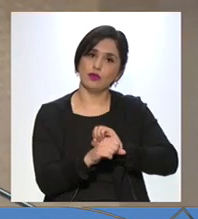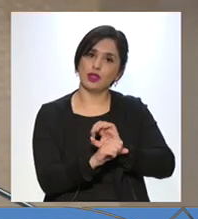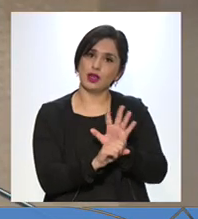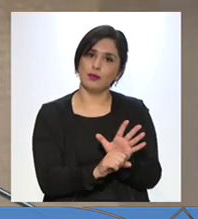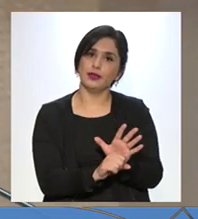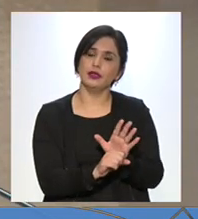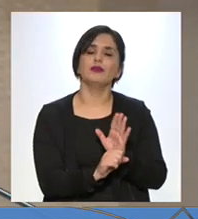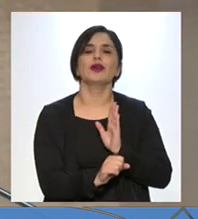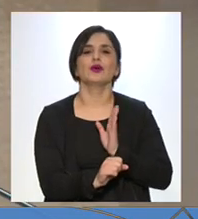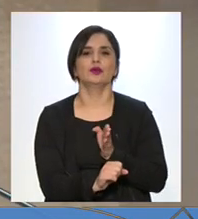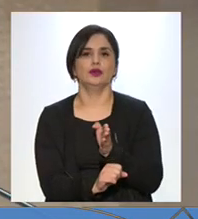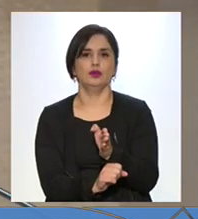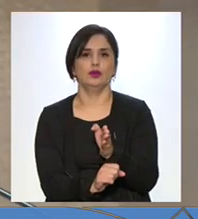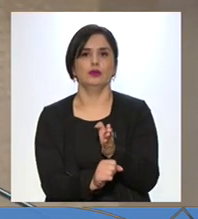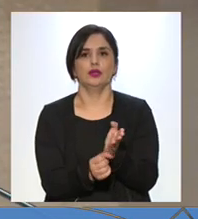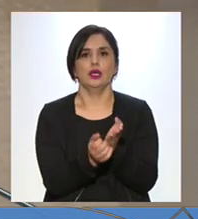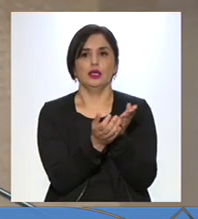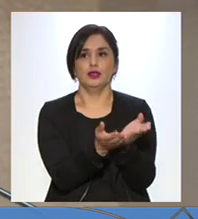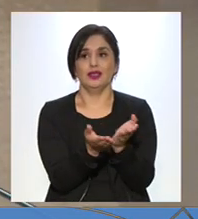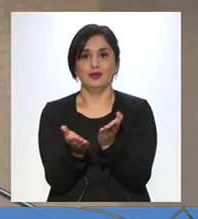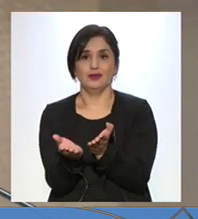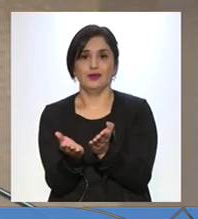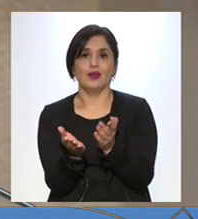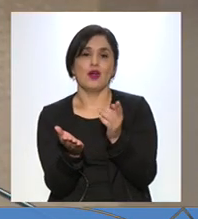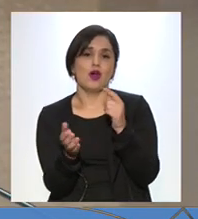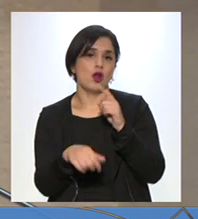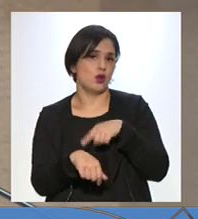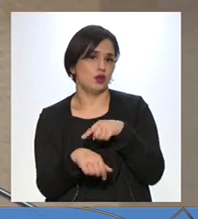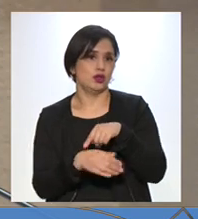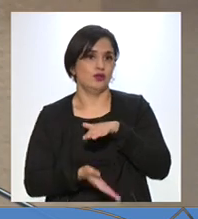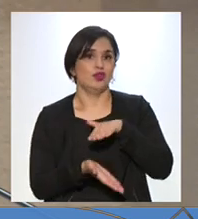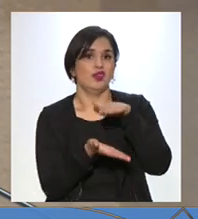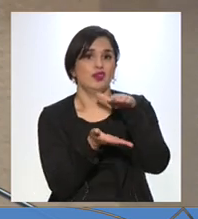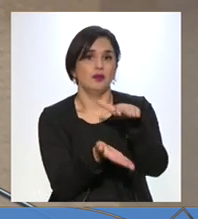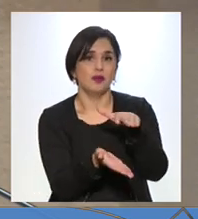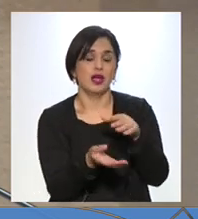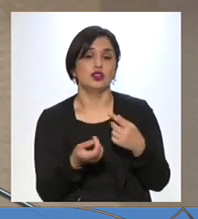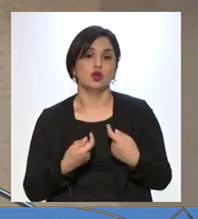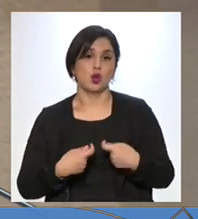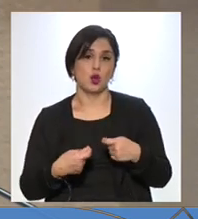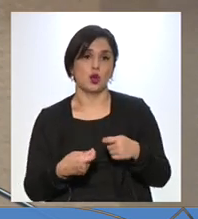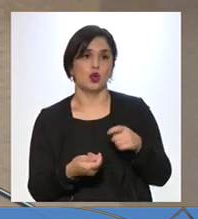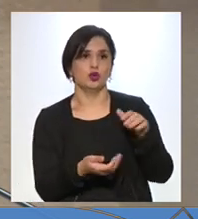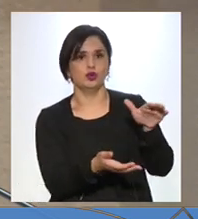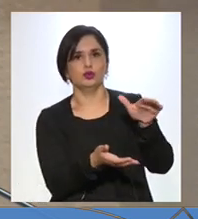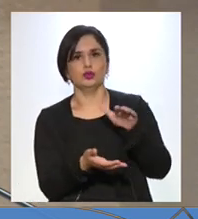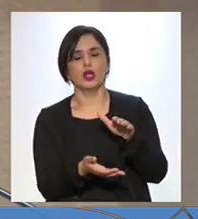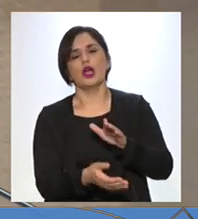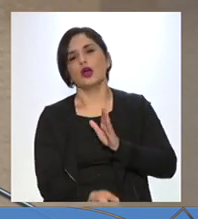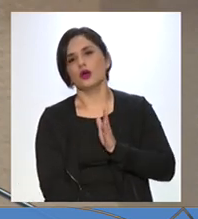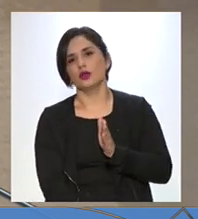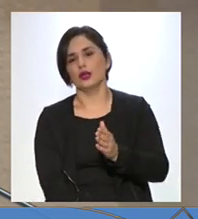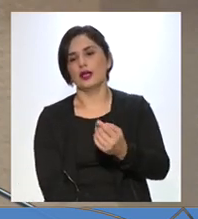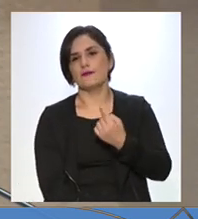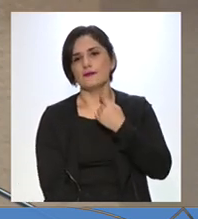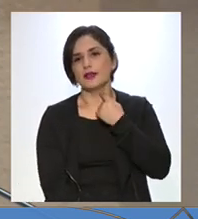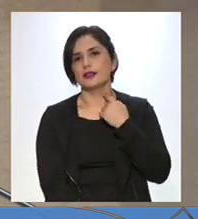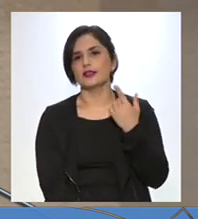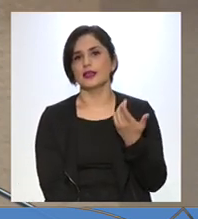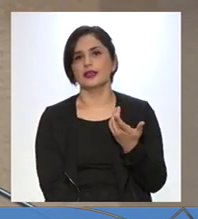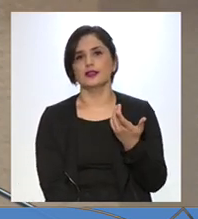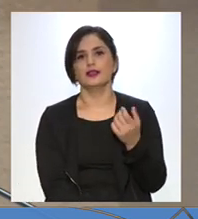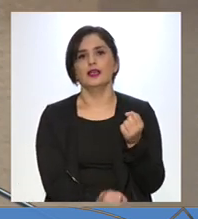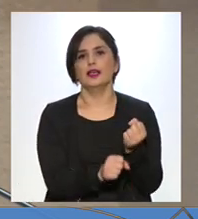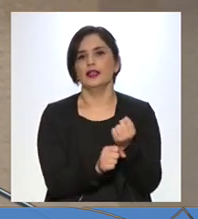De hecho, la disponibilidad de existencias, los tiempos de despacho y los costos de transporte son factores que siguen afectando el desempeño de varias industrias a